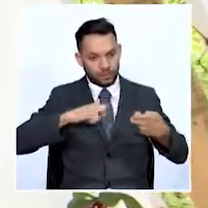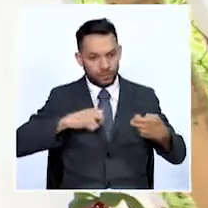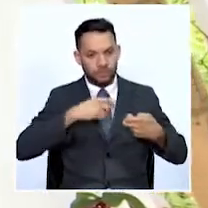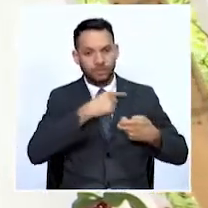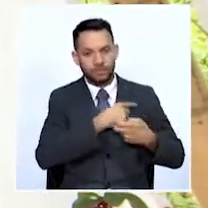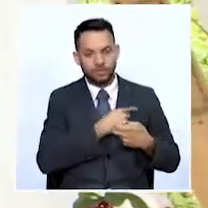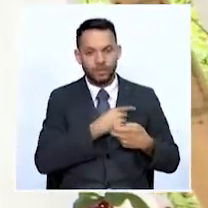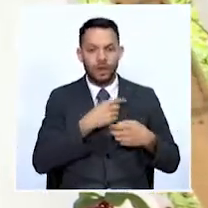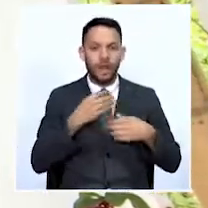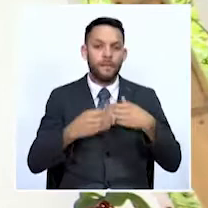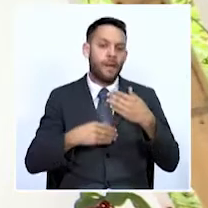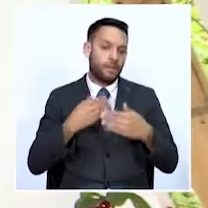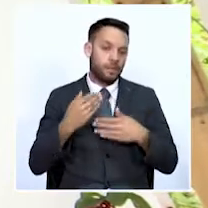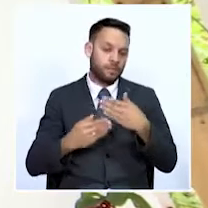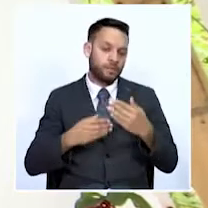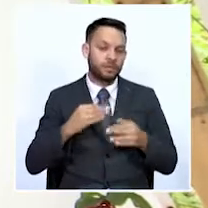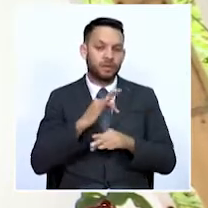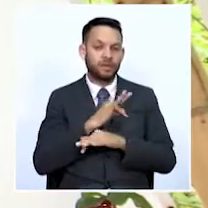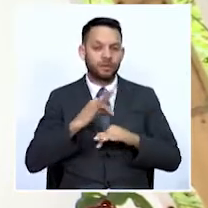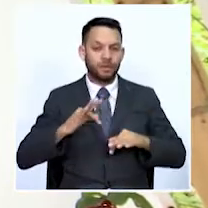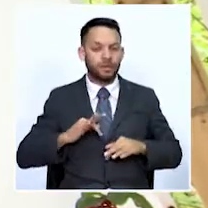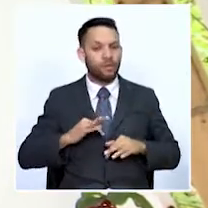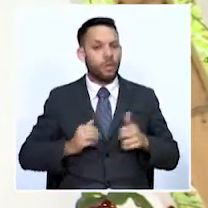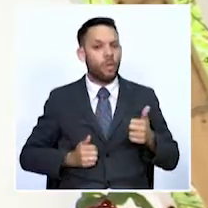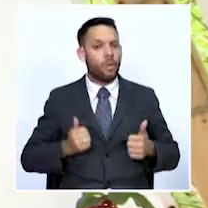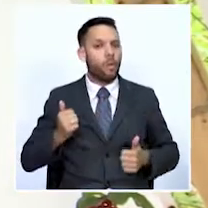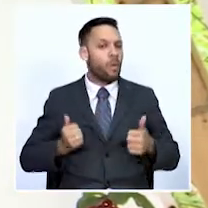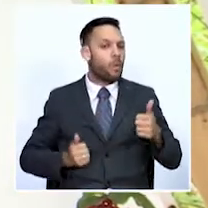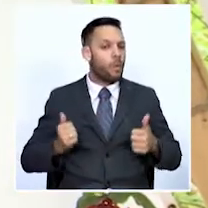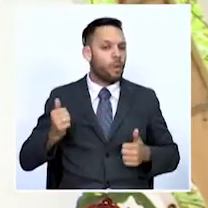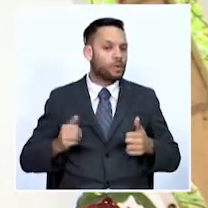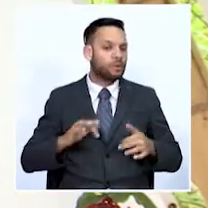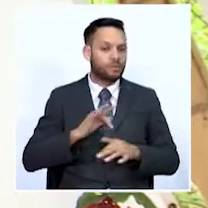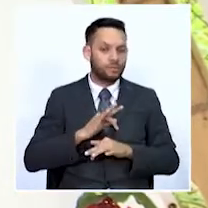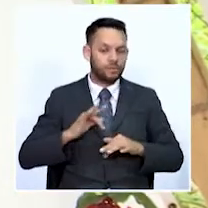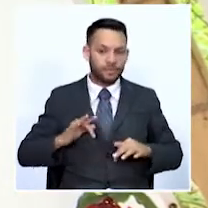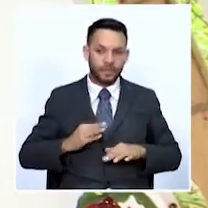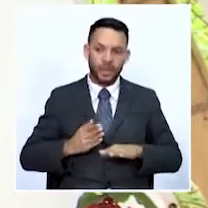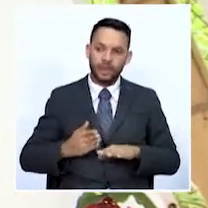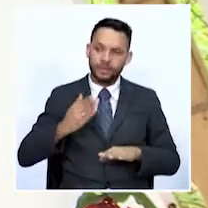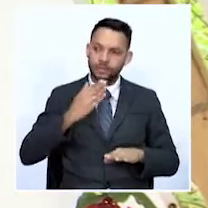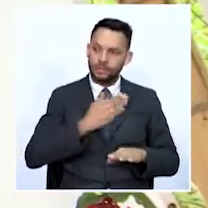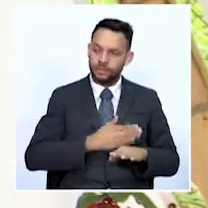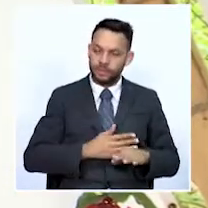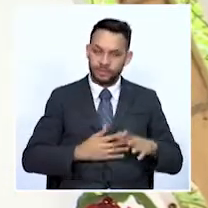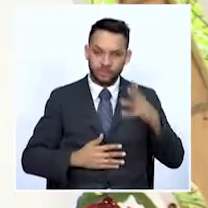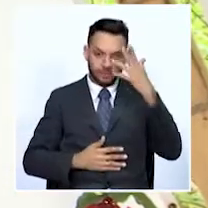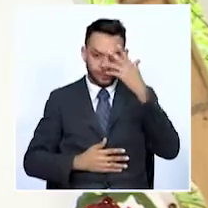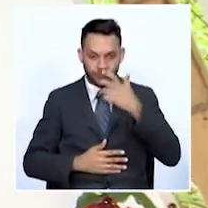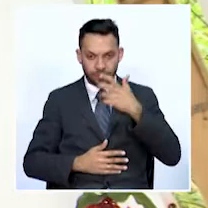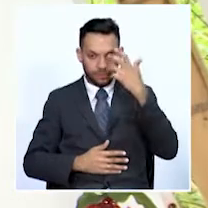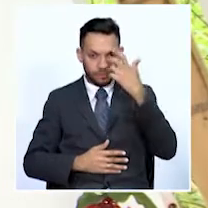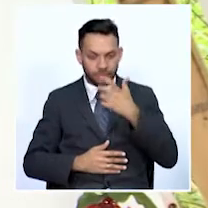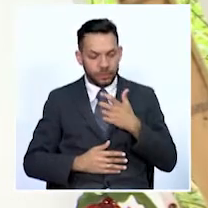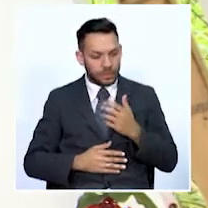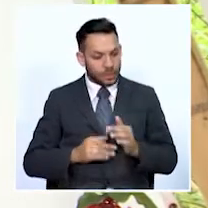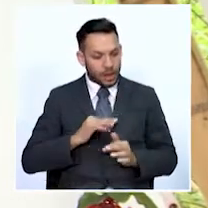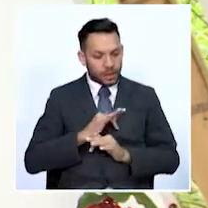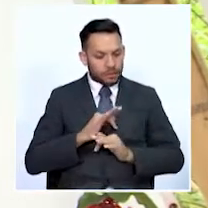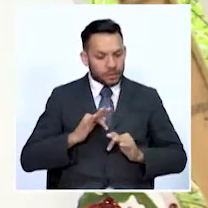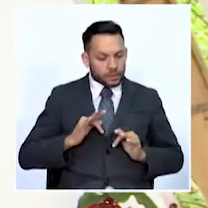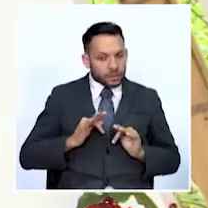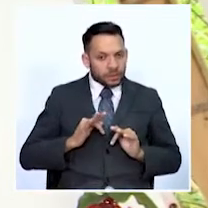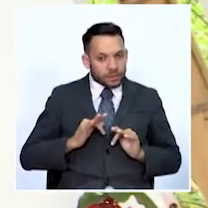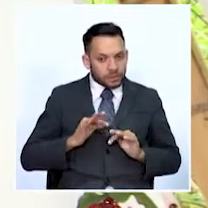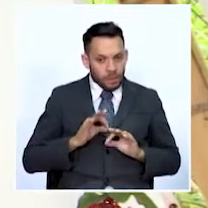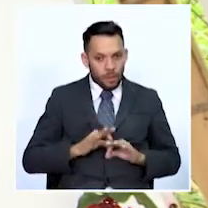bíceps. ¿Qué nos da eso? El tratamiento. A partir de un buen diagnóstico podemos comenzar a hacer un buen tratamiento. Entonces, por